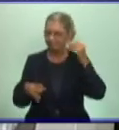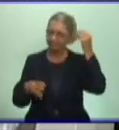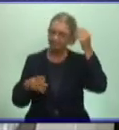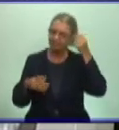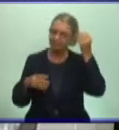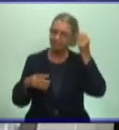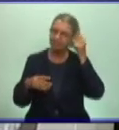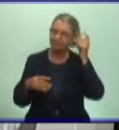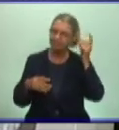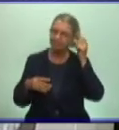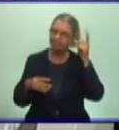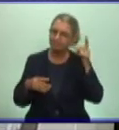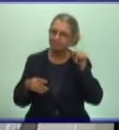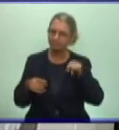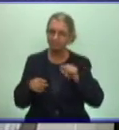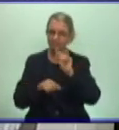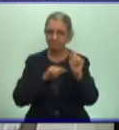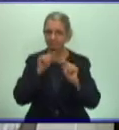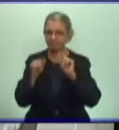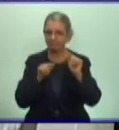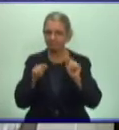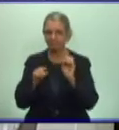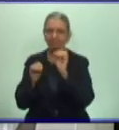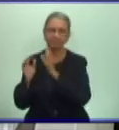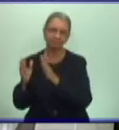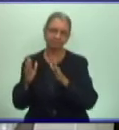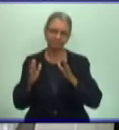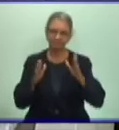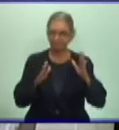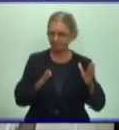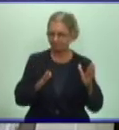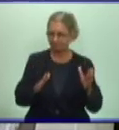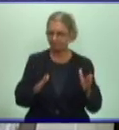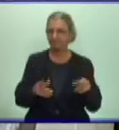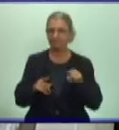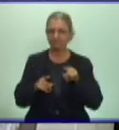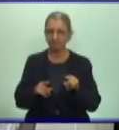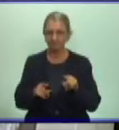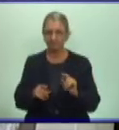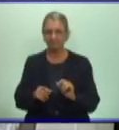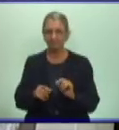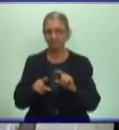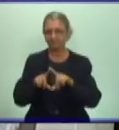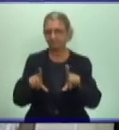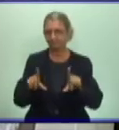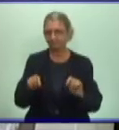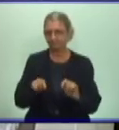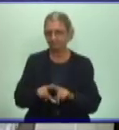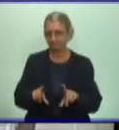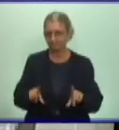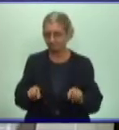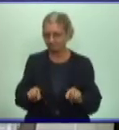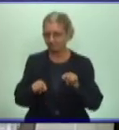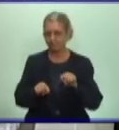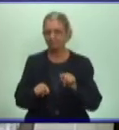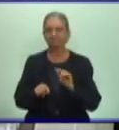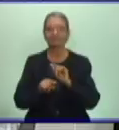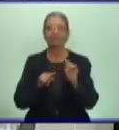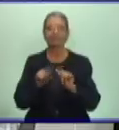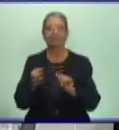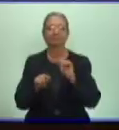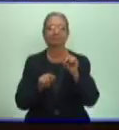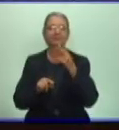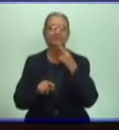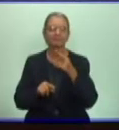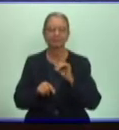las preguntas como referencia, pero lo desarrollo en ese orden lógico que pues, supone que sean determinados párrafos dedicados a cada una de estas preguntas. Es muy